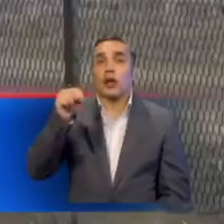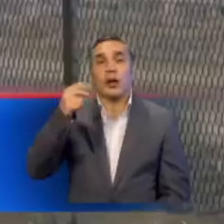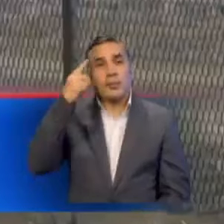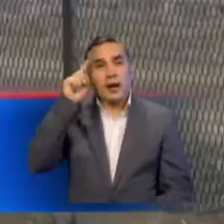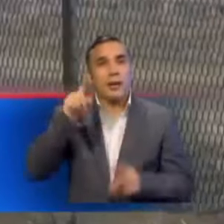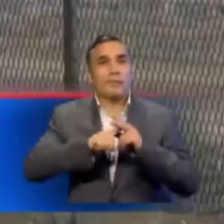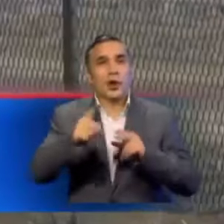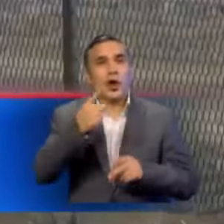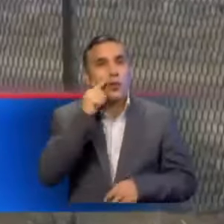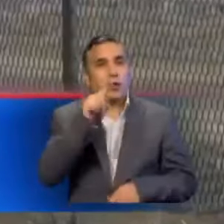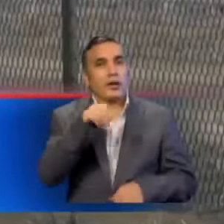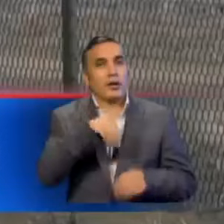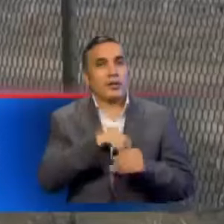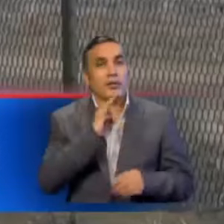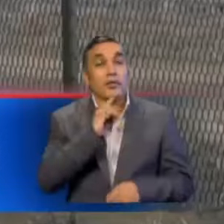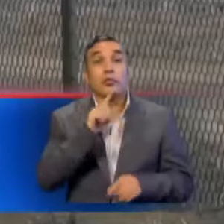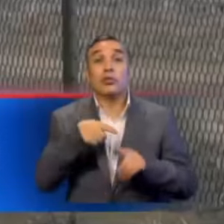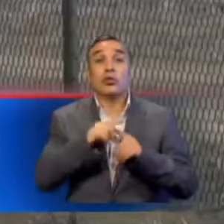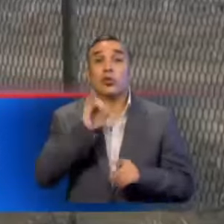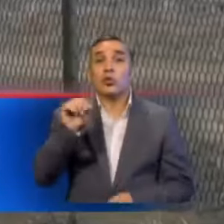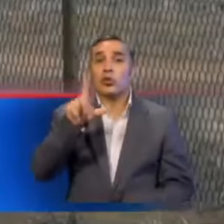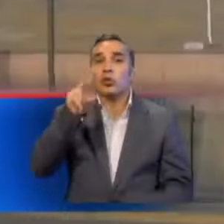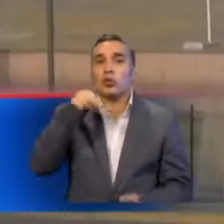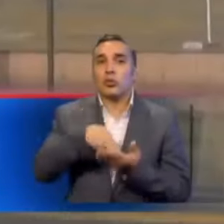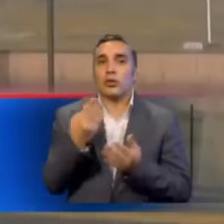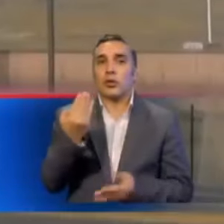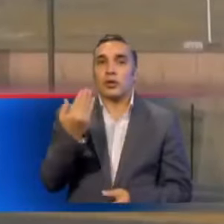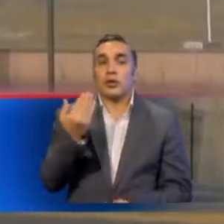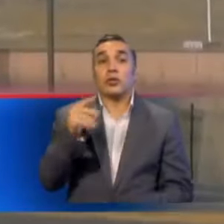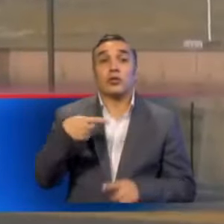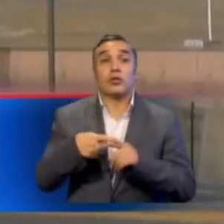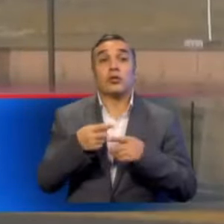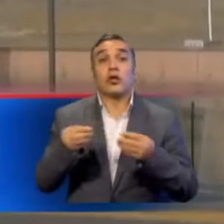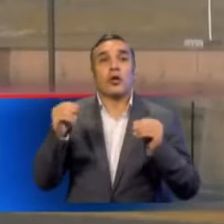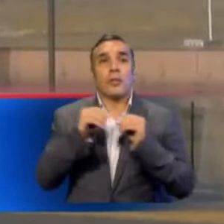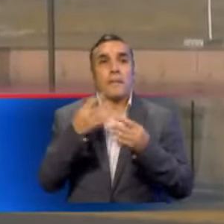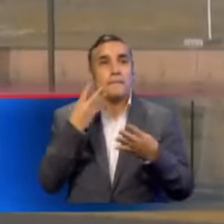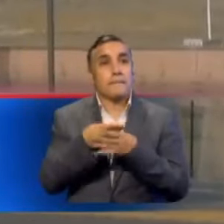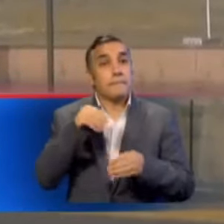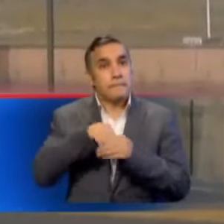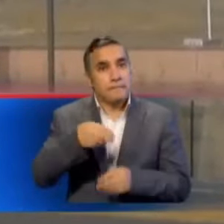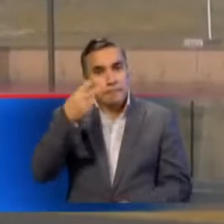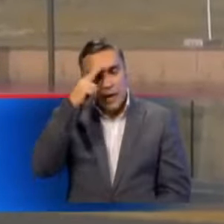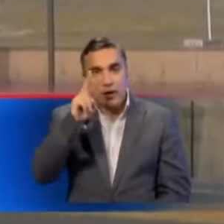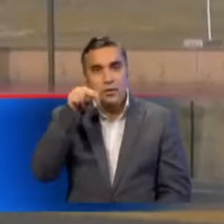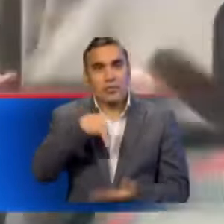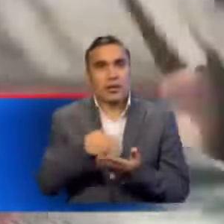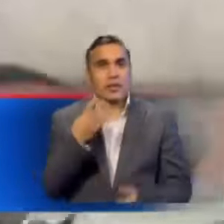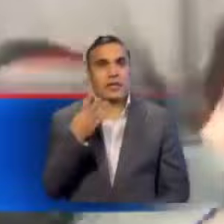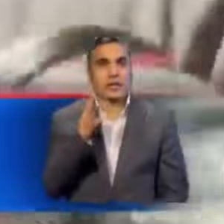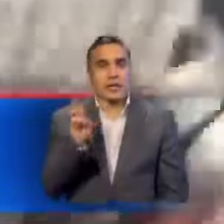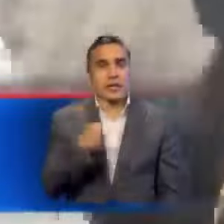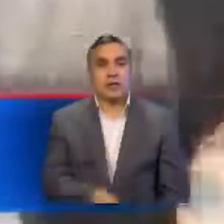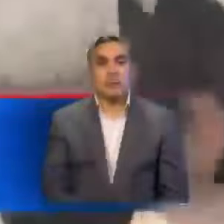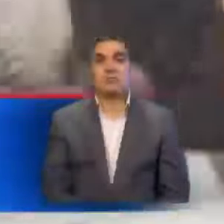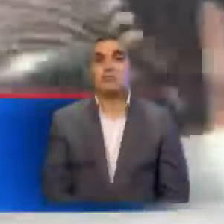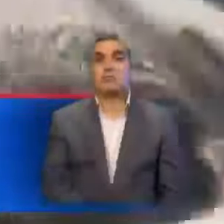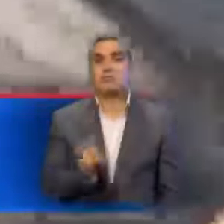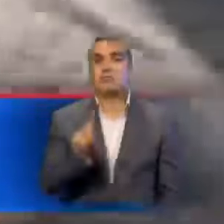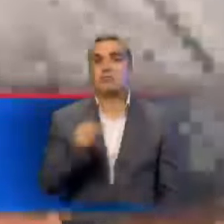de Juárez, México, en julio del 2015. Después de que Guzmán volviera a ser arrestado en México en enero del 2016,